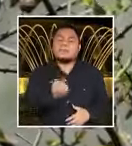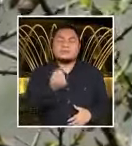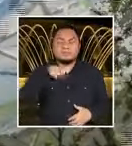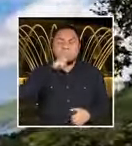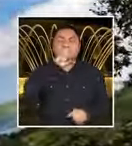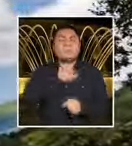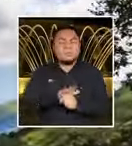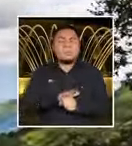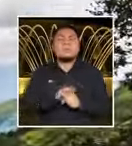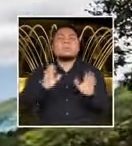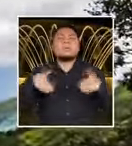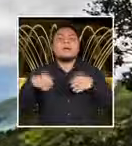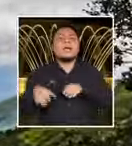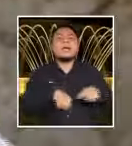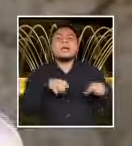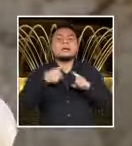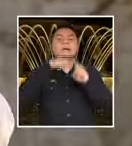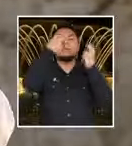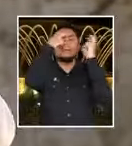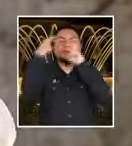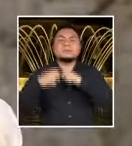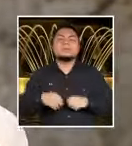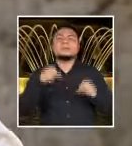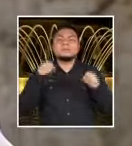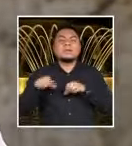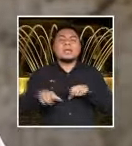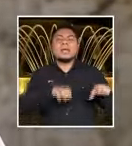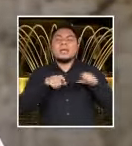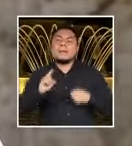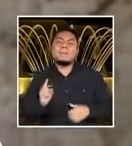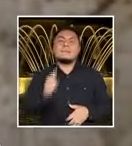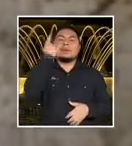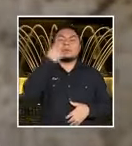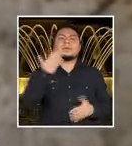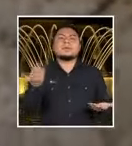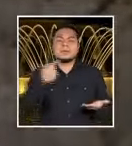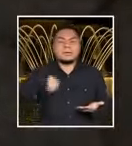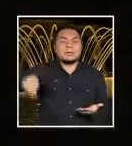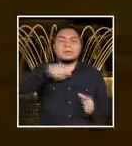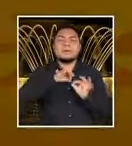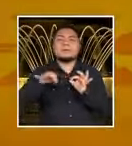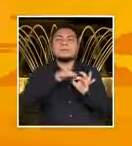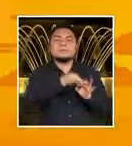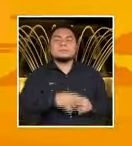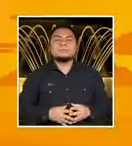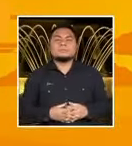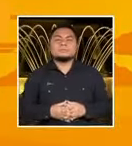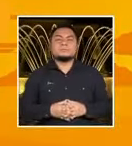nuestro compromiso para hacer del turismo la actividad principal de nuestra región.